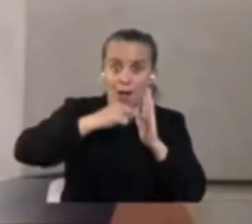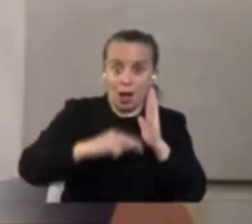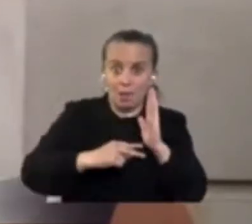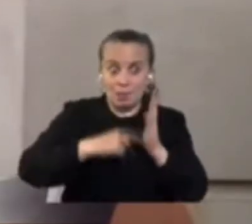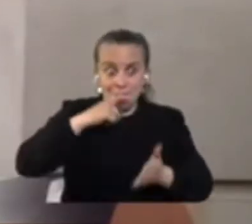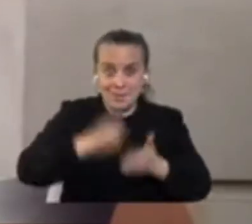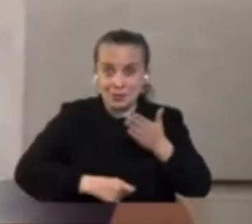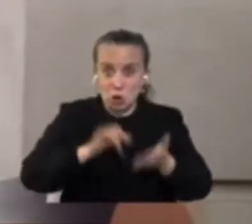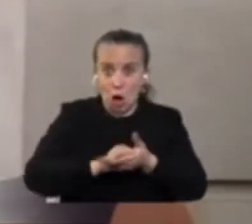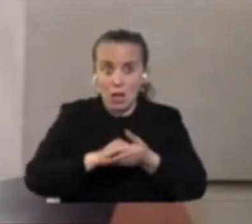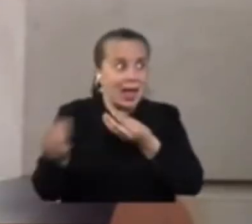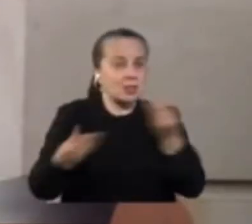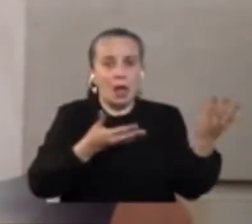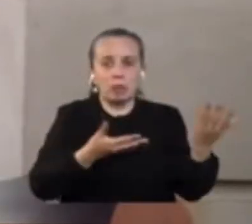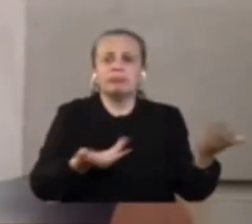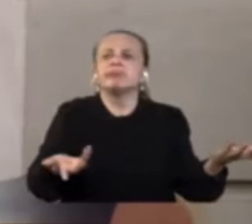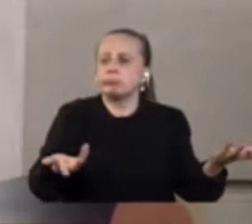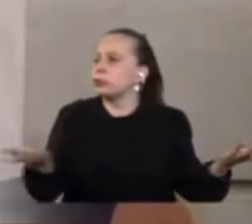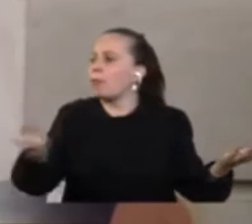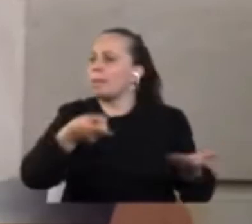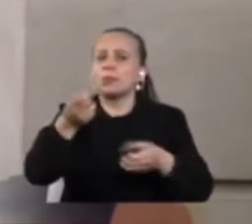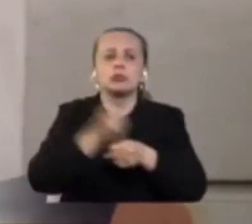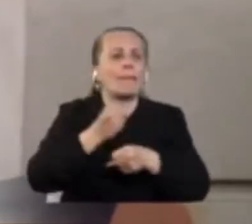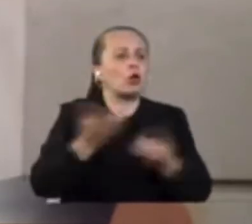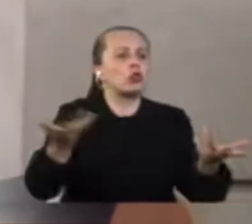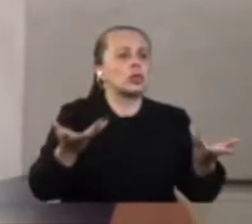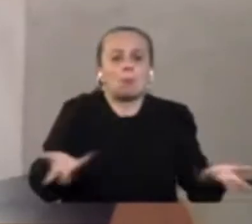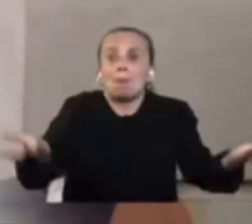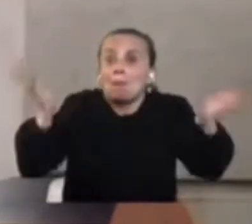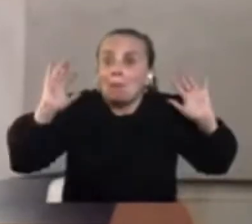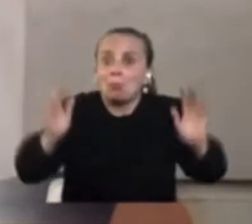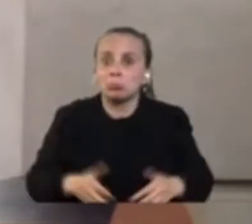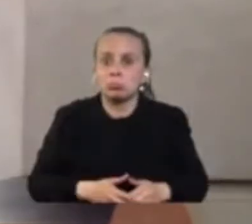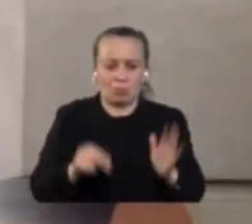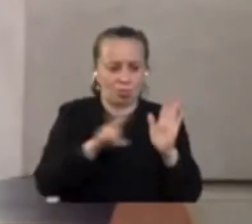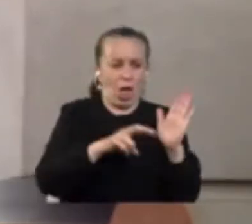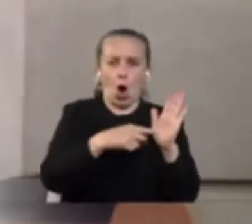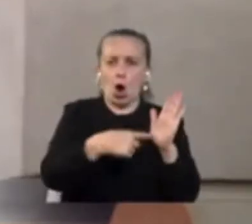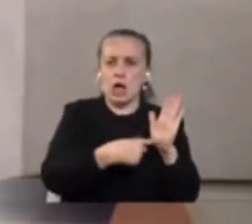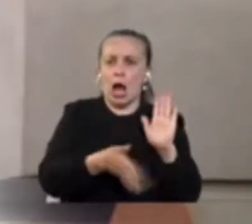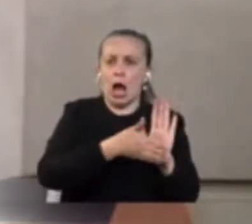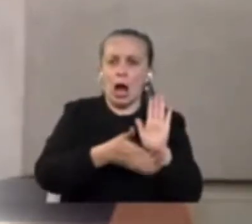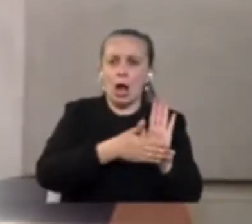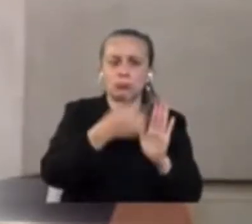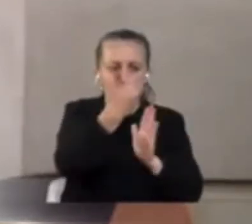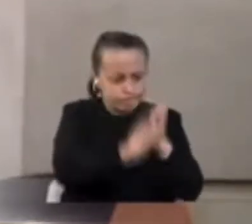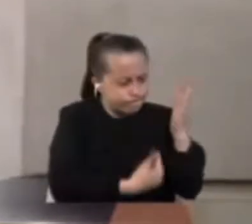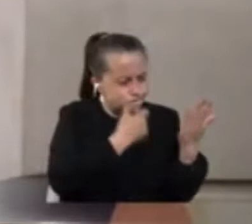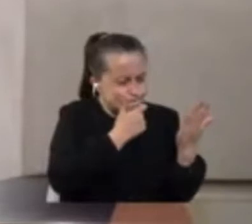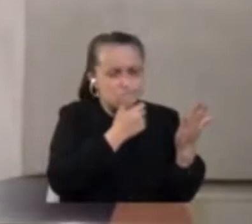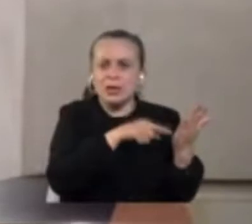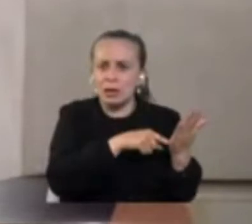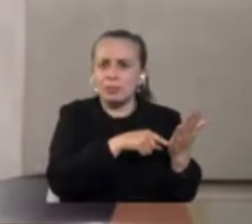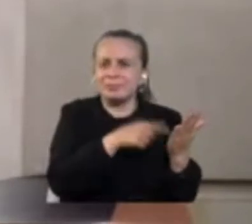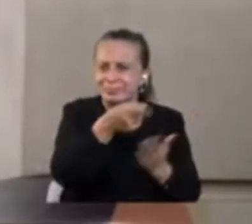tributaria, aumentó el empleo en Colombia. Ni la teoría consigna siquiera que rebajándole